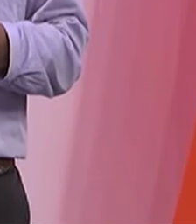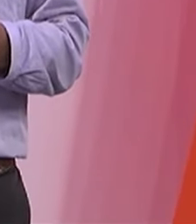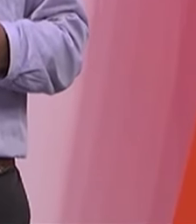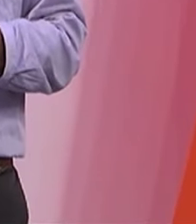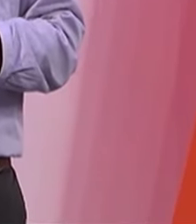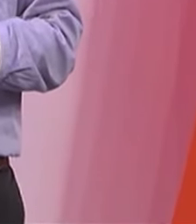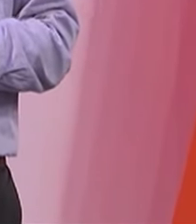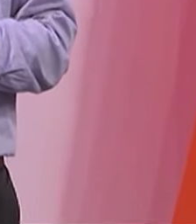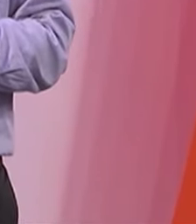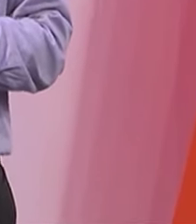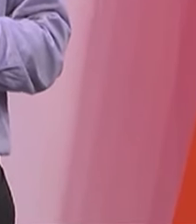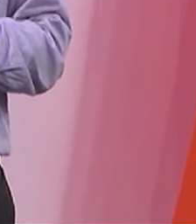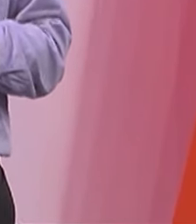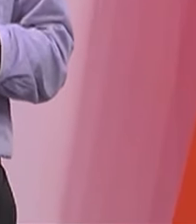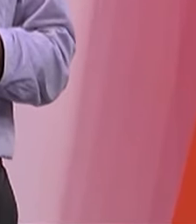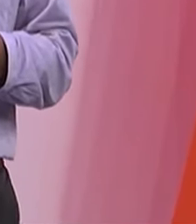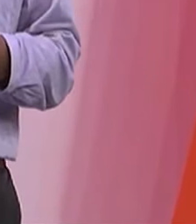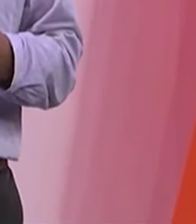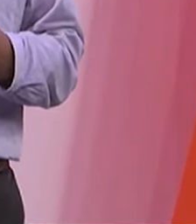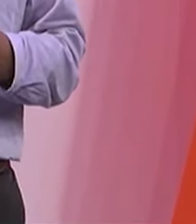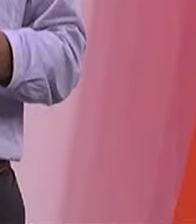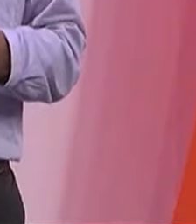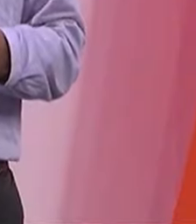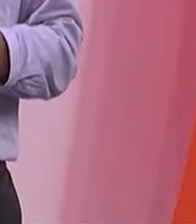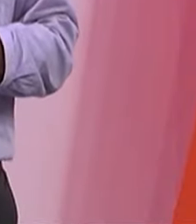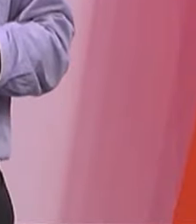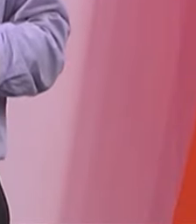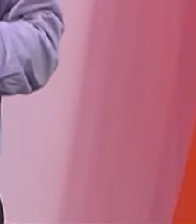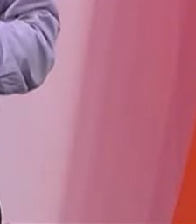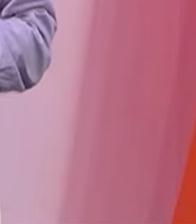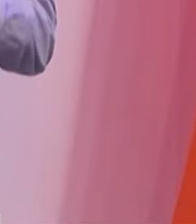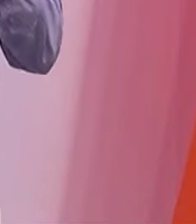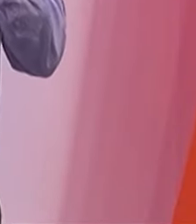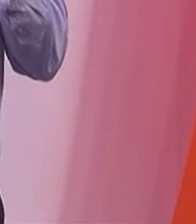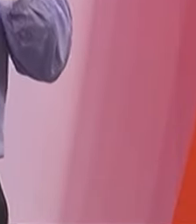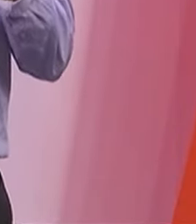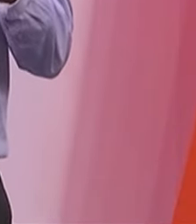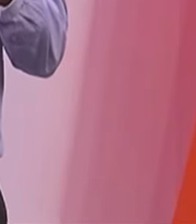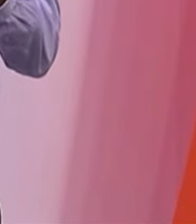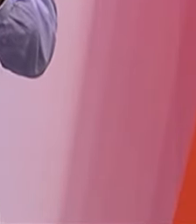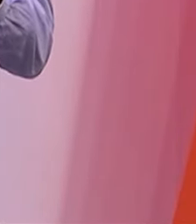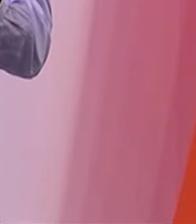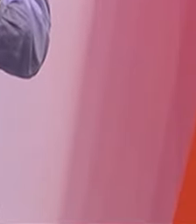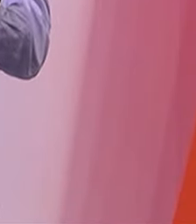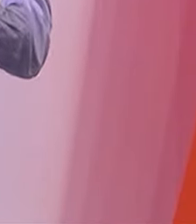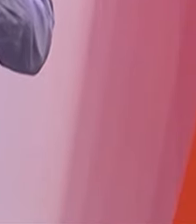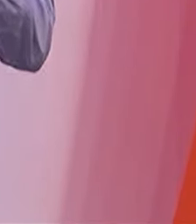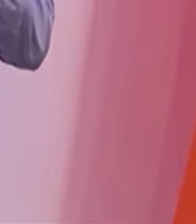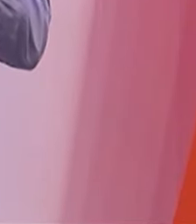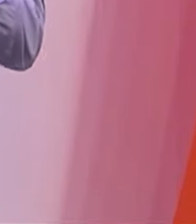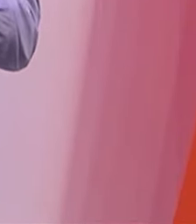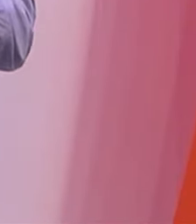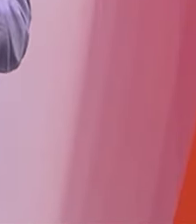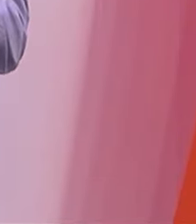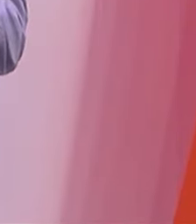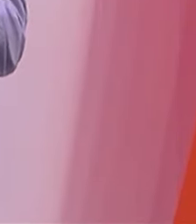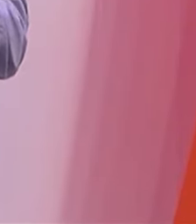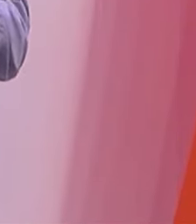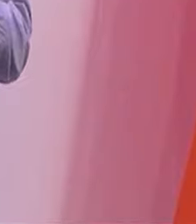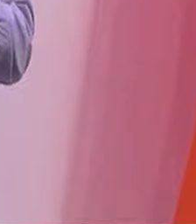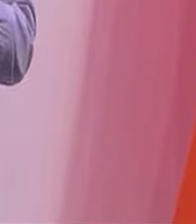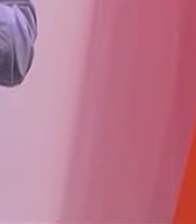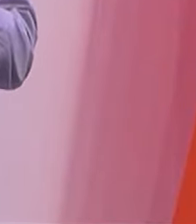vamos familiarizándonos más tanto con la escritura como con el nuevo idioma. Si solamente copiamos y pegamos, que es lo que muchos han estado